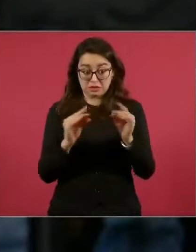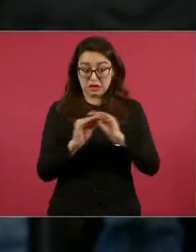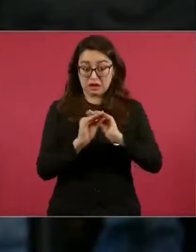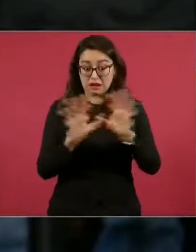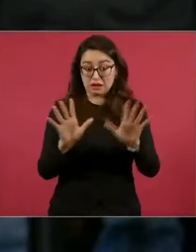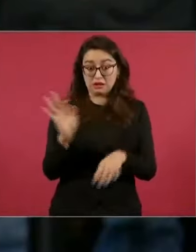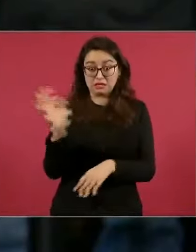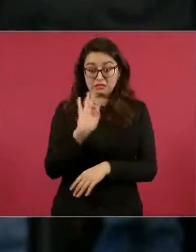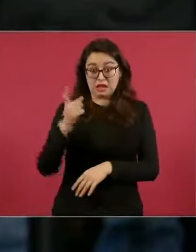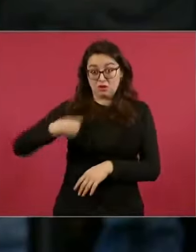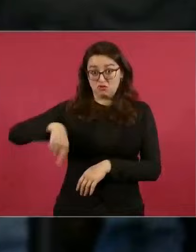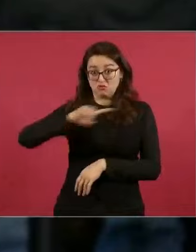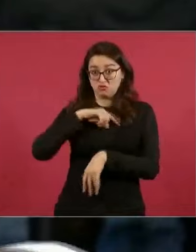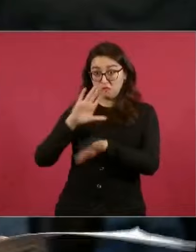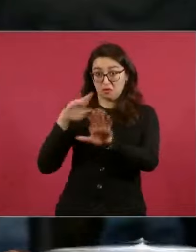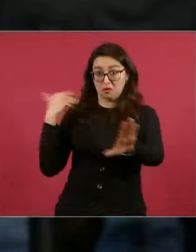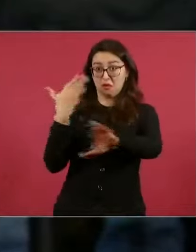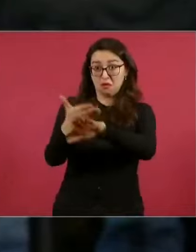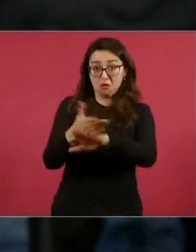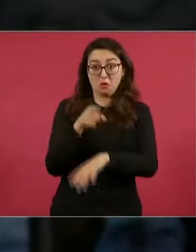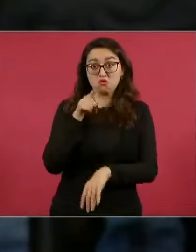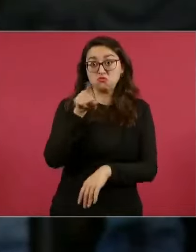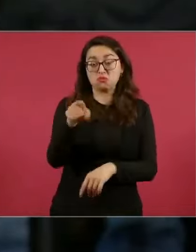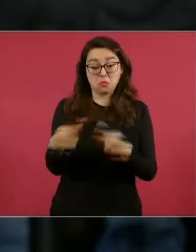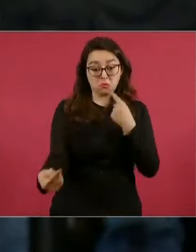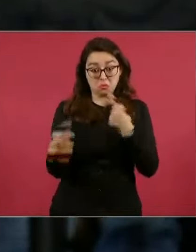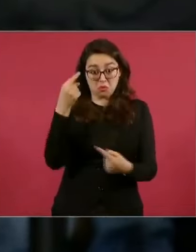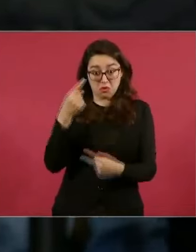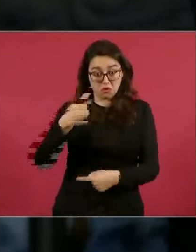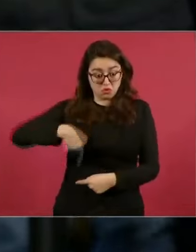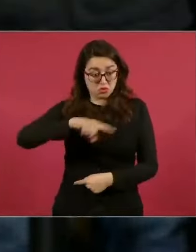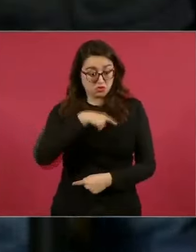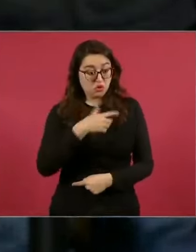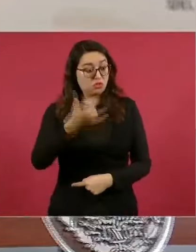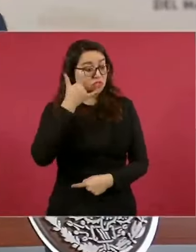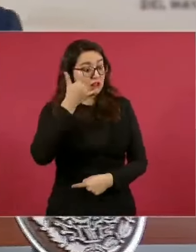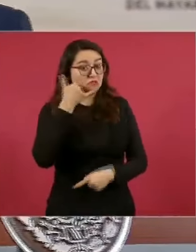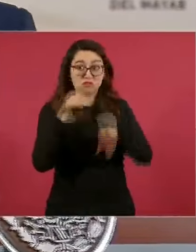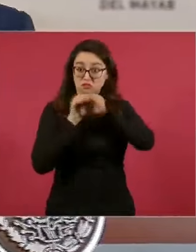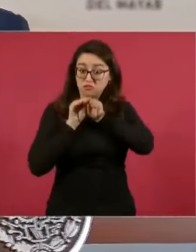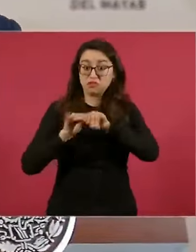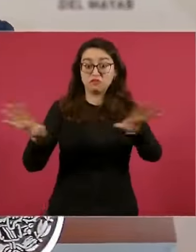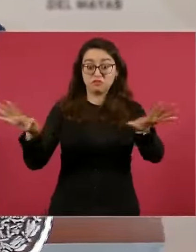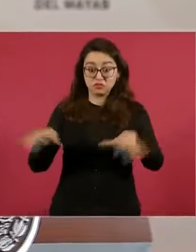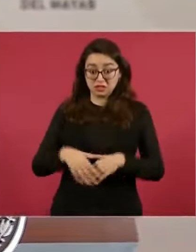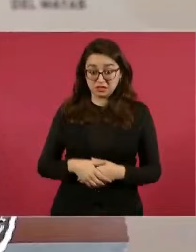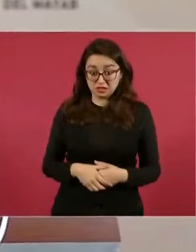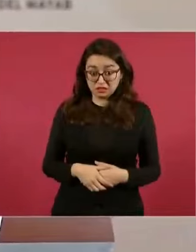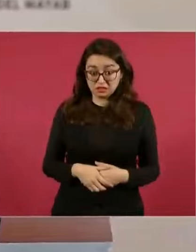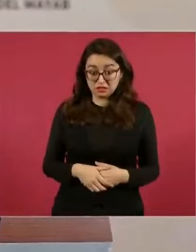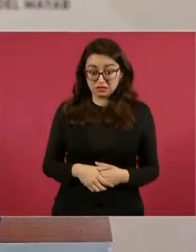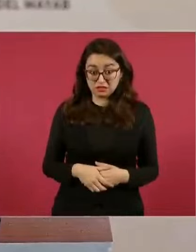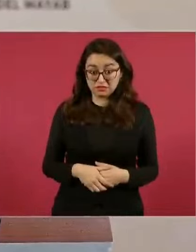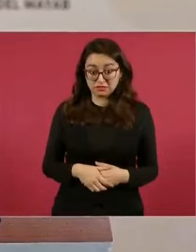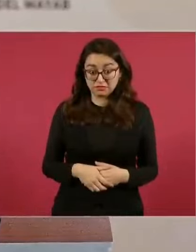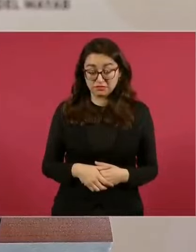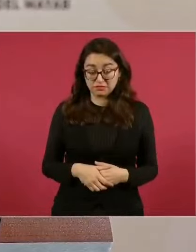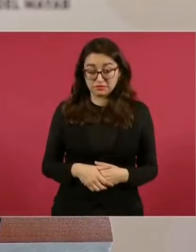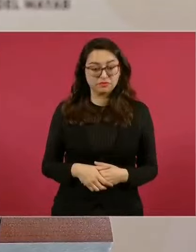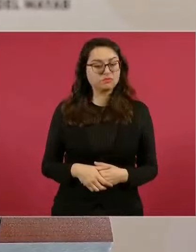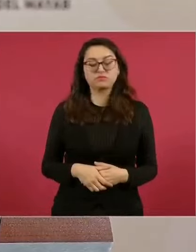periodistas, debería concentrarse precisamente en el conflicto con los Estados Unidos, donde lo que dice el New York Times es que sí